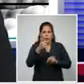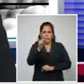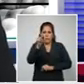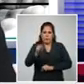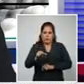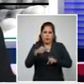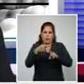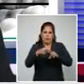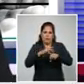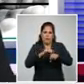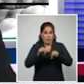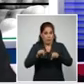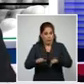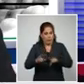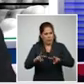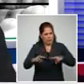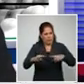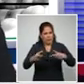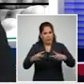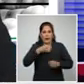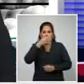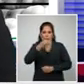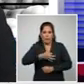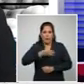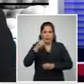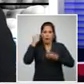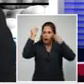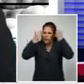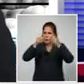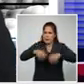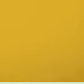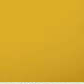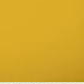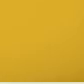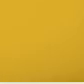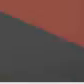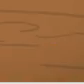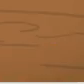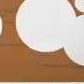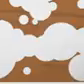una pausa, luego retornamos para brevemente analizar la situación internacional.